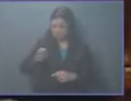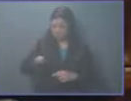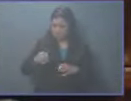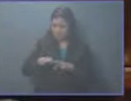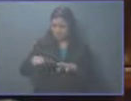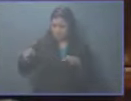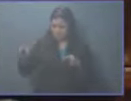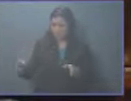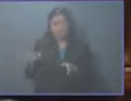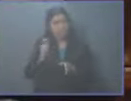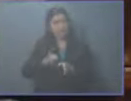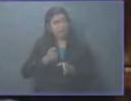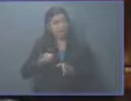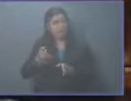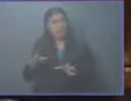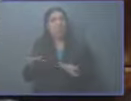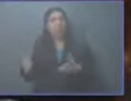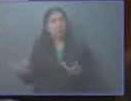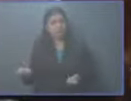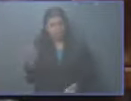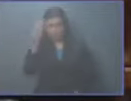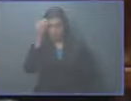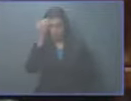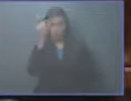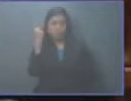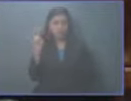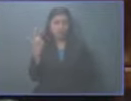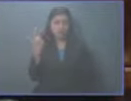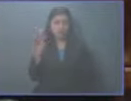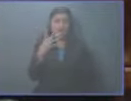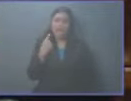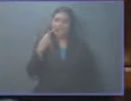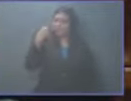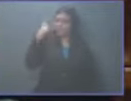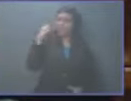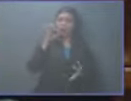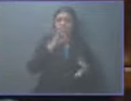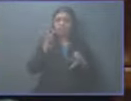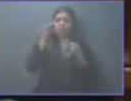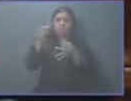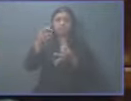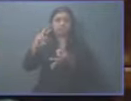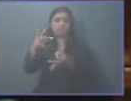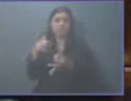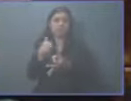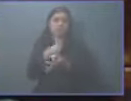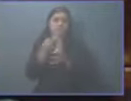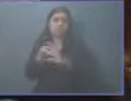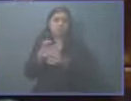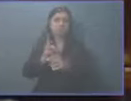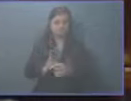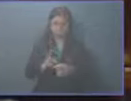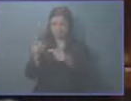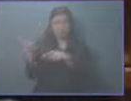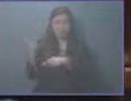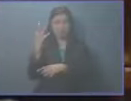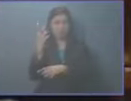orientaron, porque sabiendo que él ya no era viceministro, se prestaron a